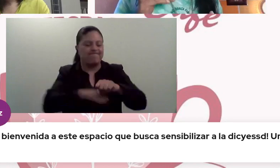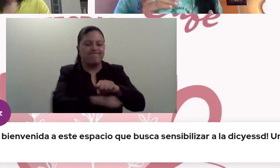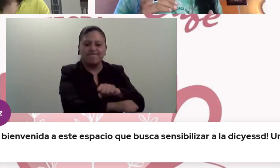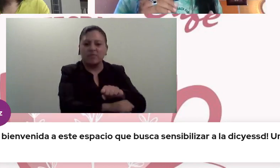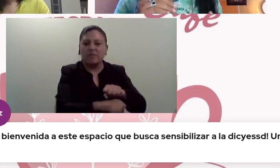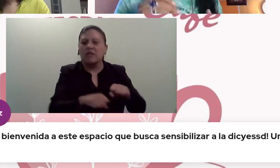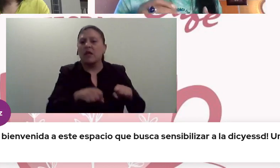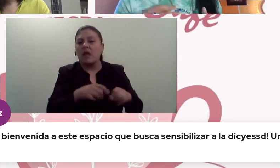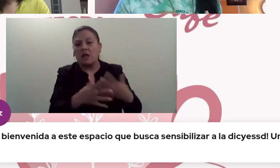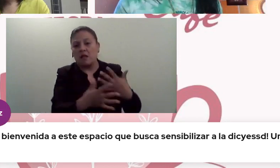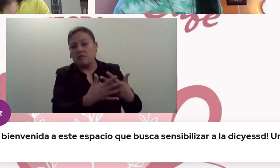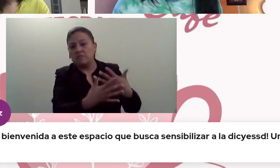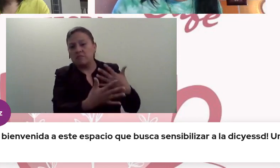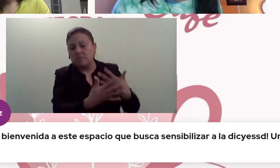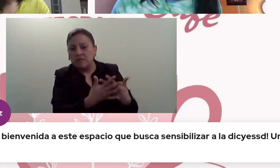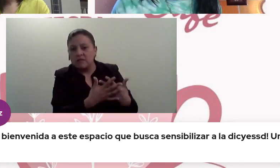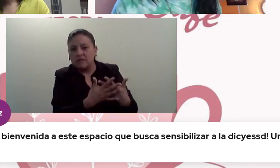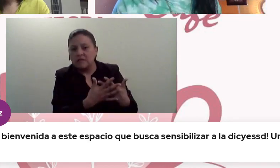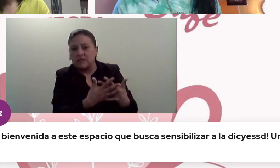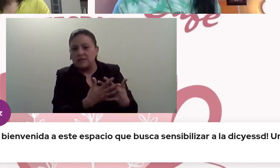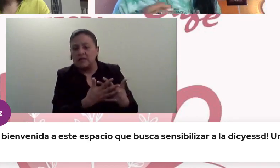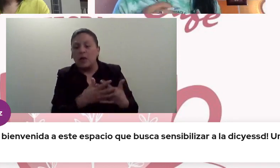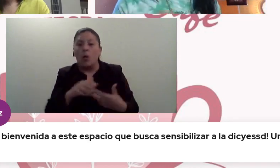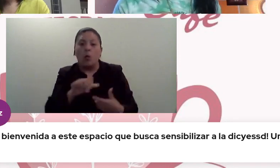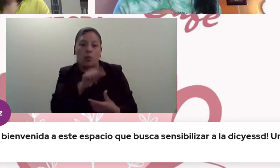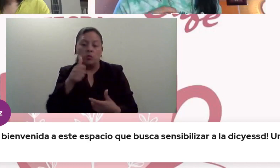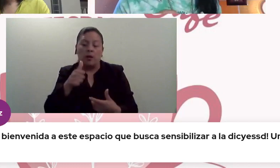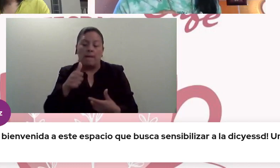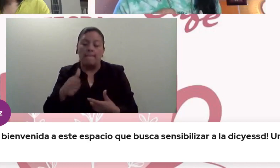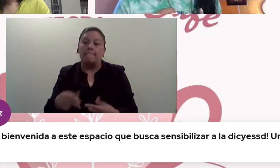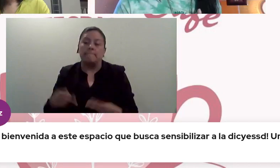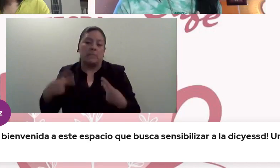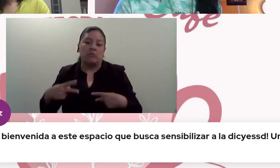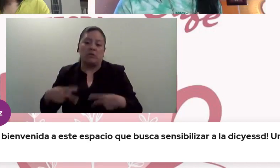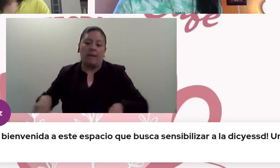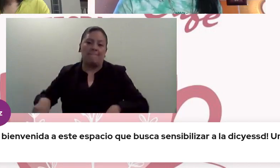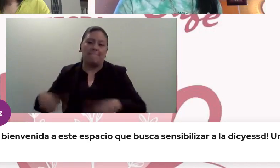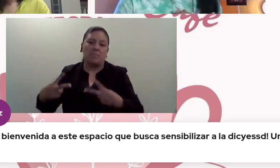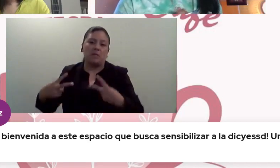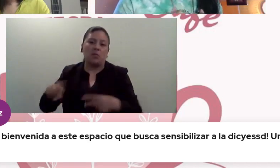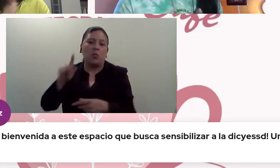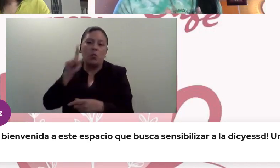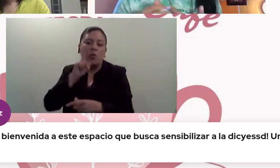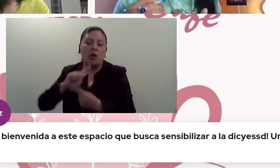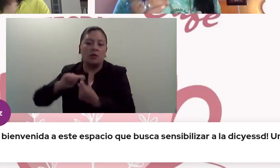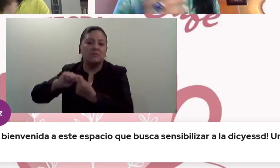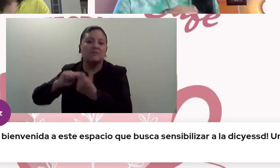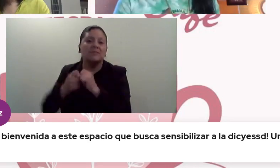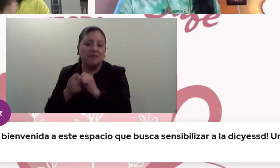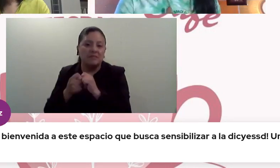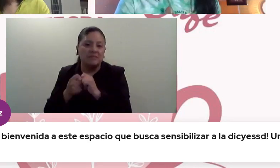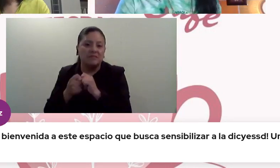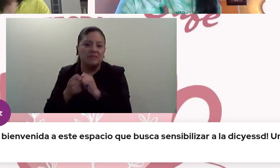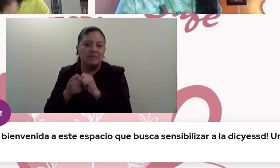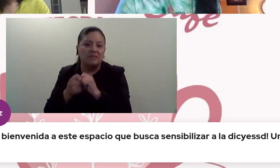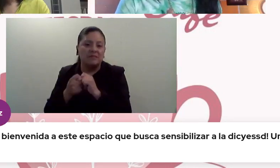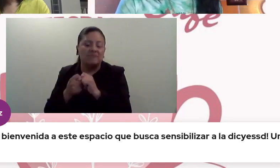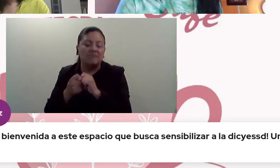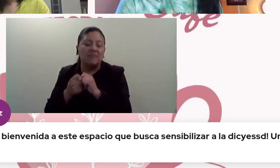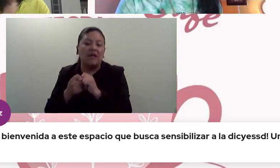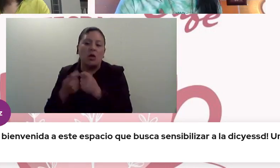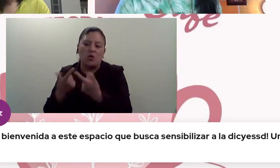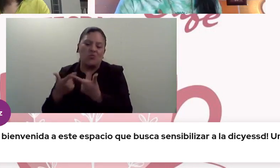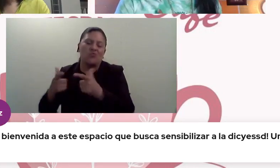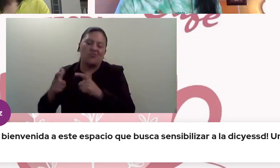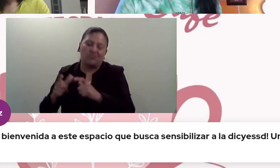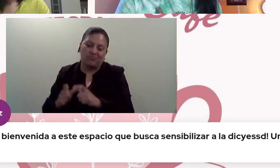criminalización está la trata, ¿no? La trata por parte del crimen organizado, está también la